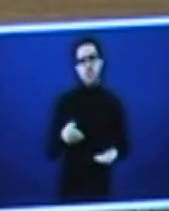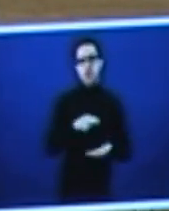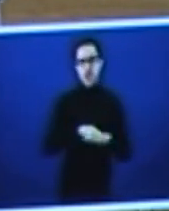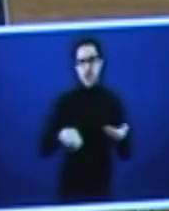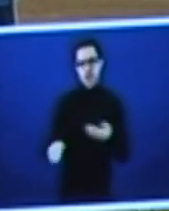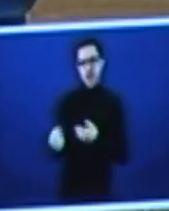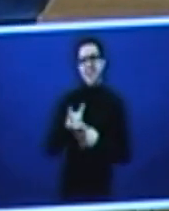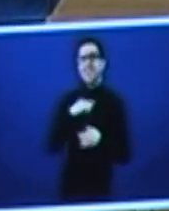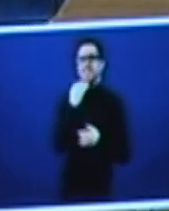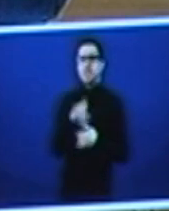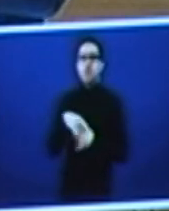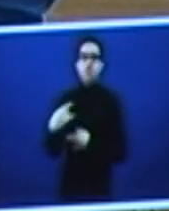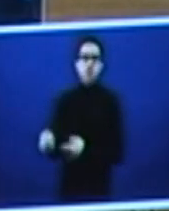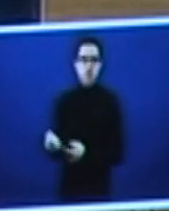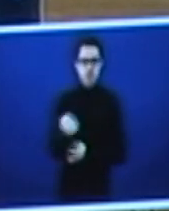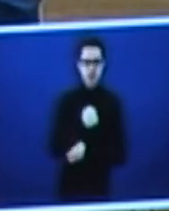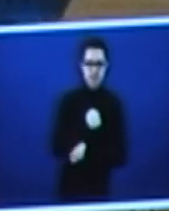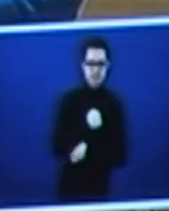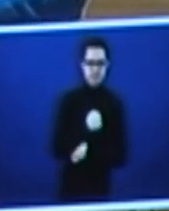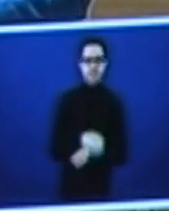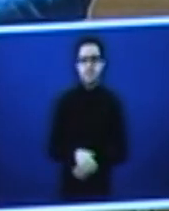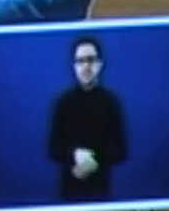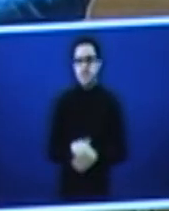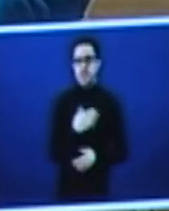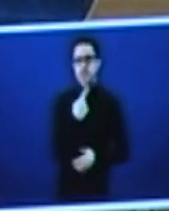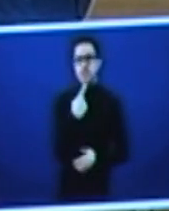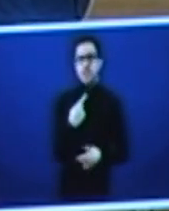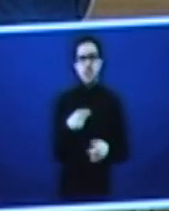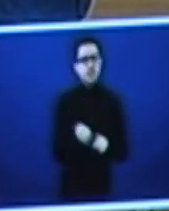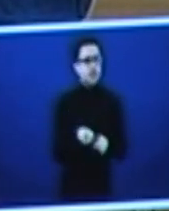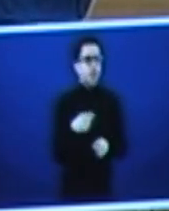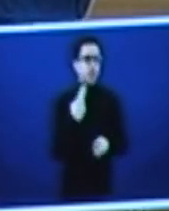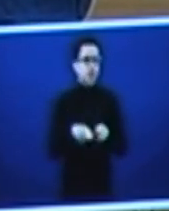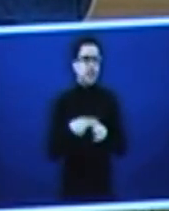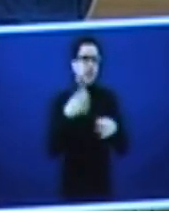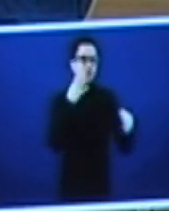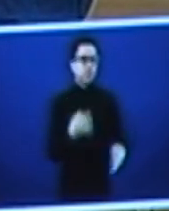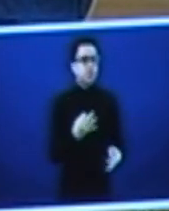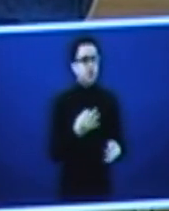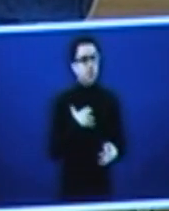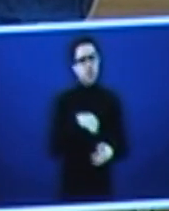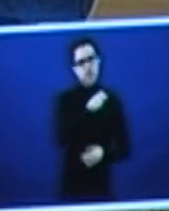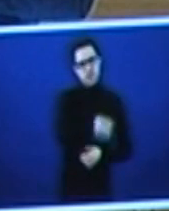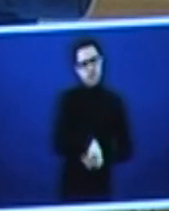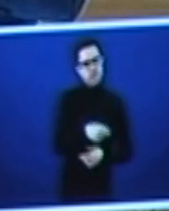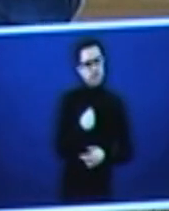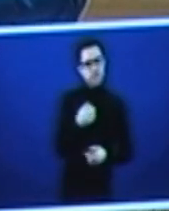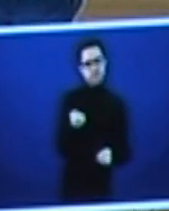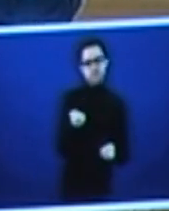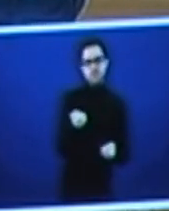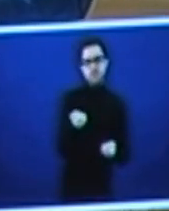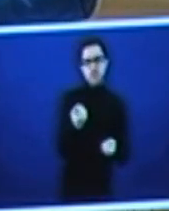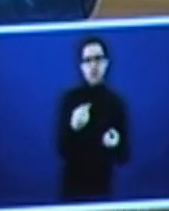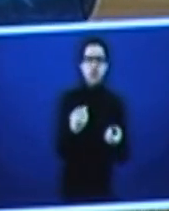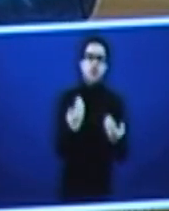as políticas económicas rigurosas, supoño que non estén vostede en conta, non si. Hoxe podemos decir que Galicia